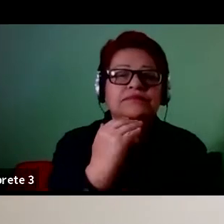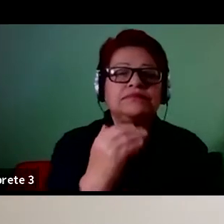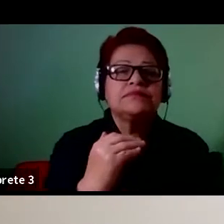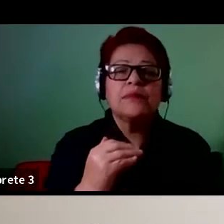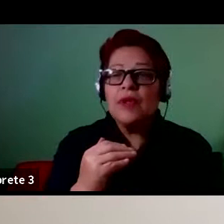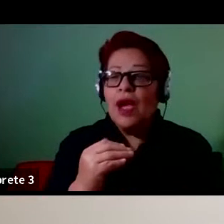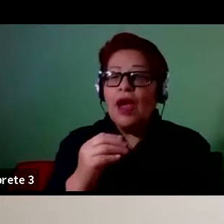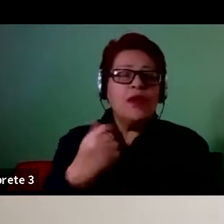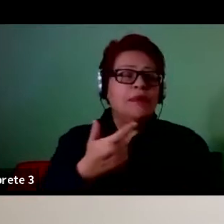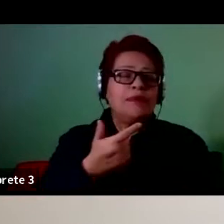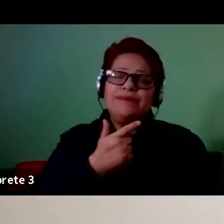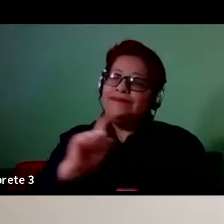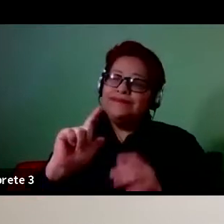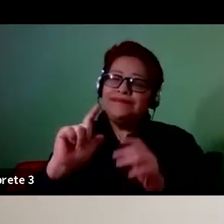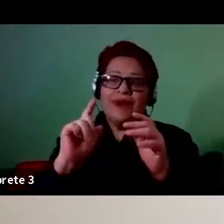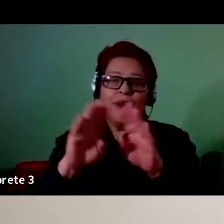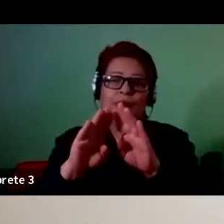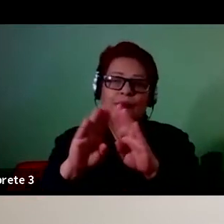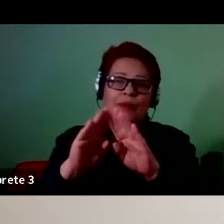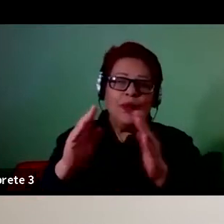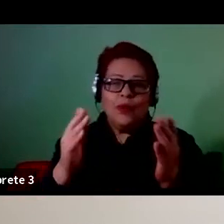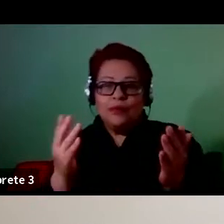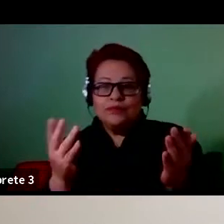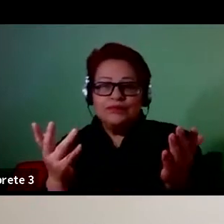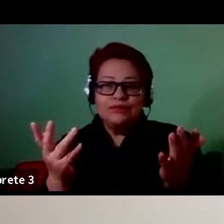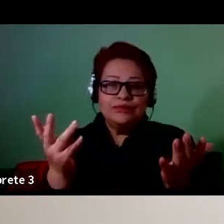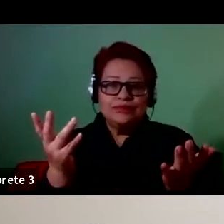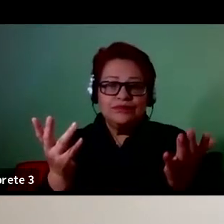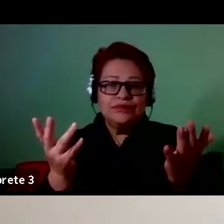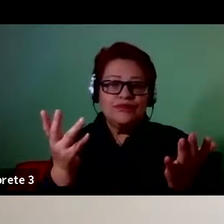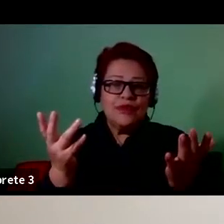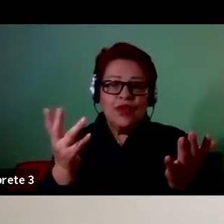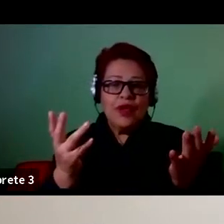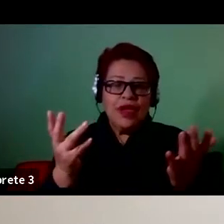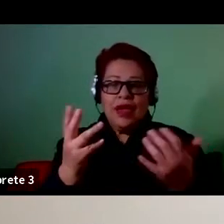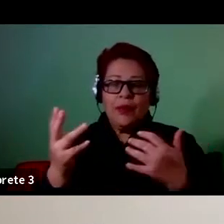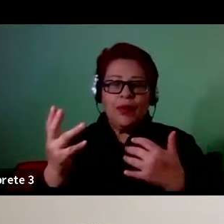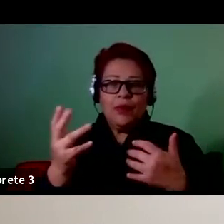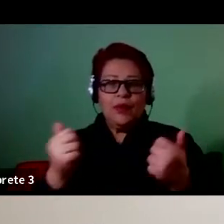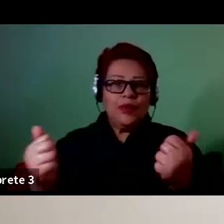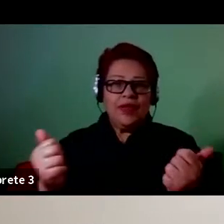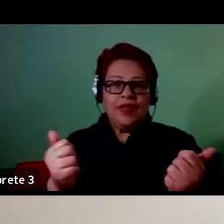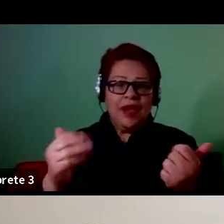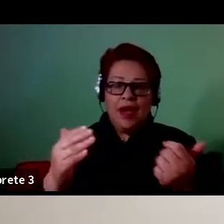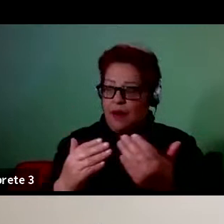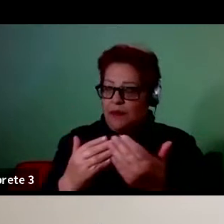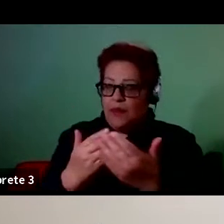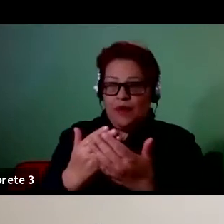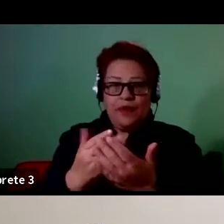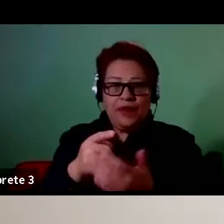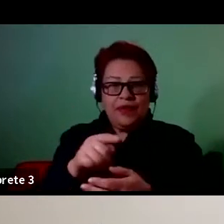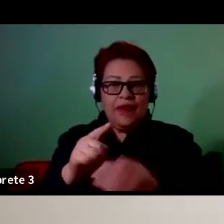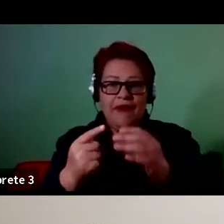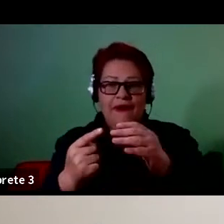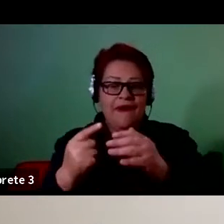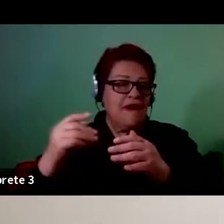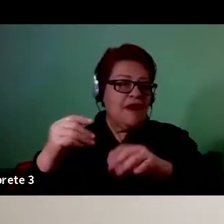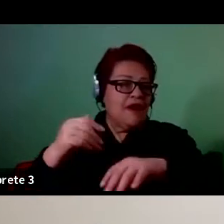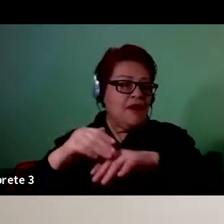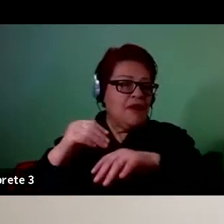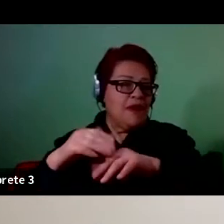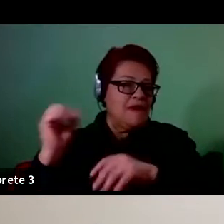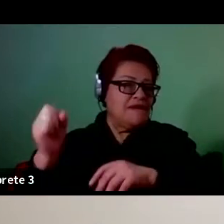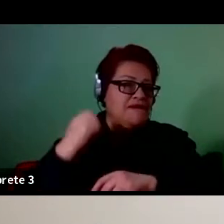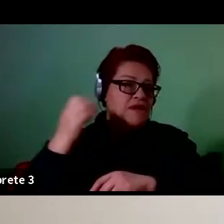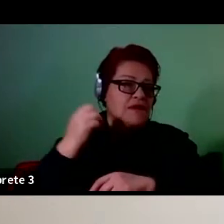No me gustaría que fuera como un entendido al proponerla en el foro 4,